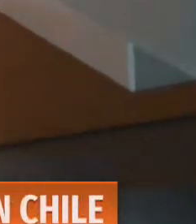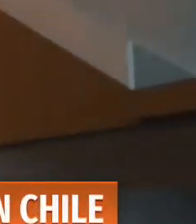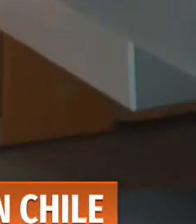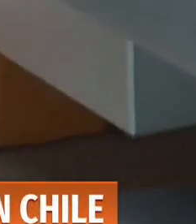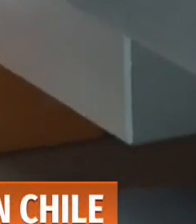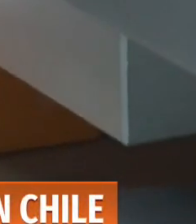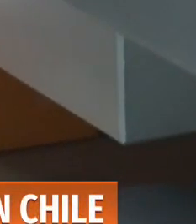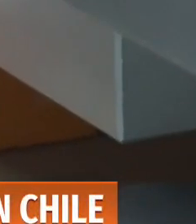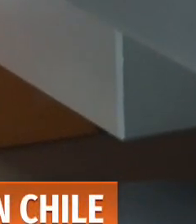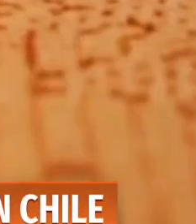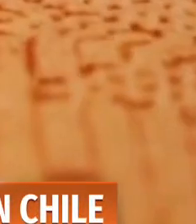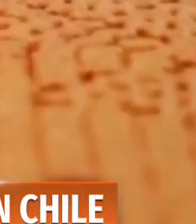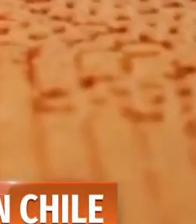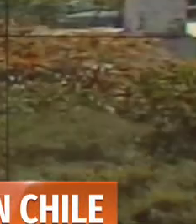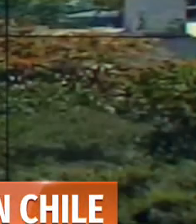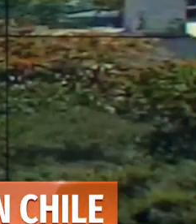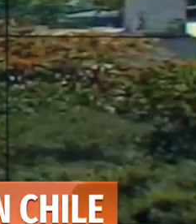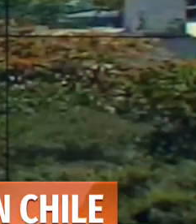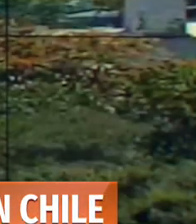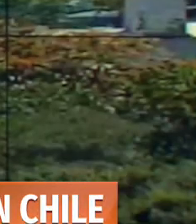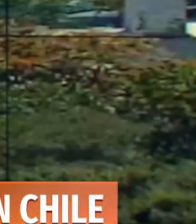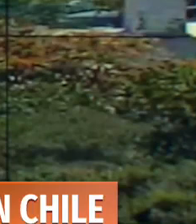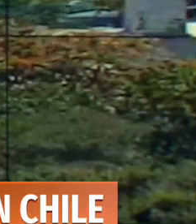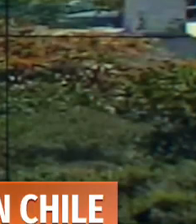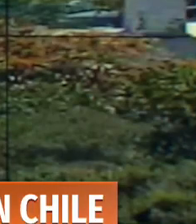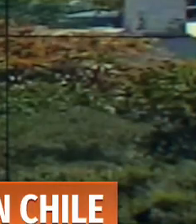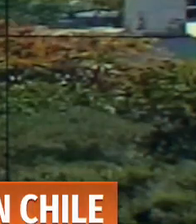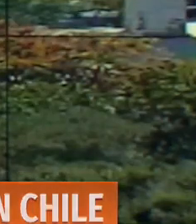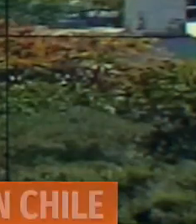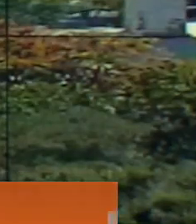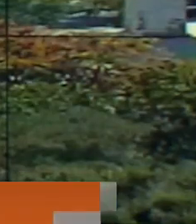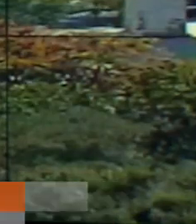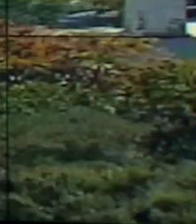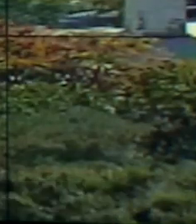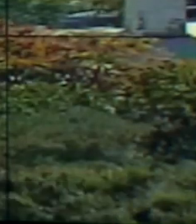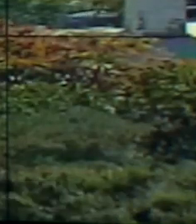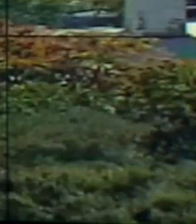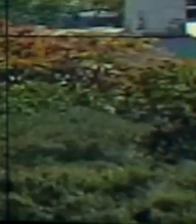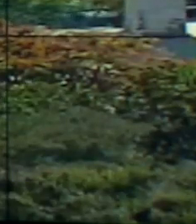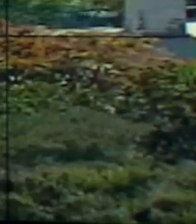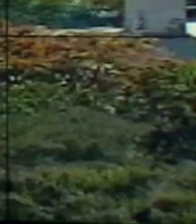estar contando, pero nos vamos a ir a una pausa cuando son las 3 de la tarde con 16 minutos. Volvemos de inmediato.